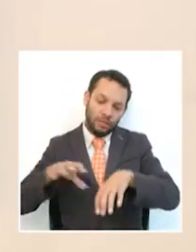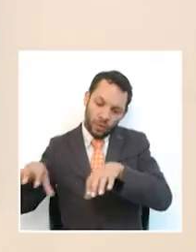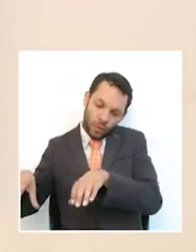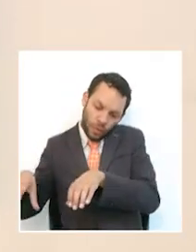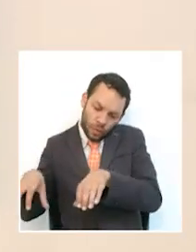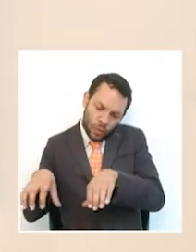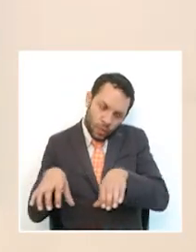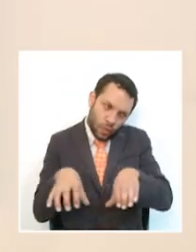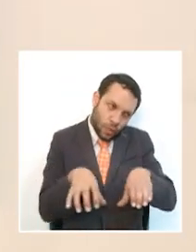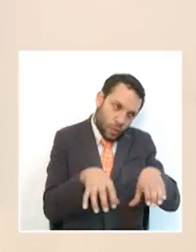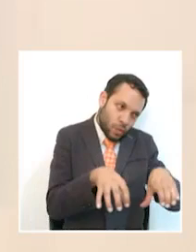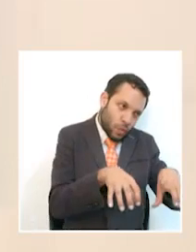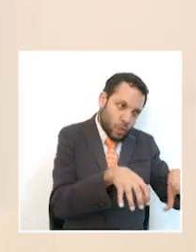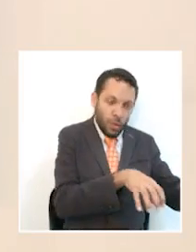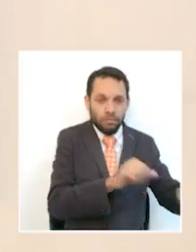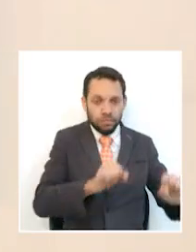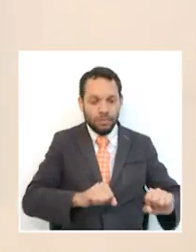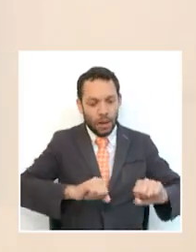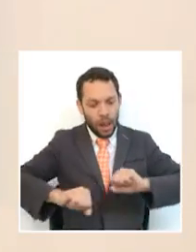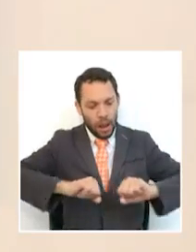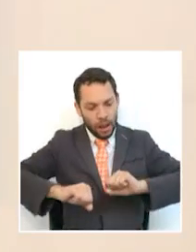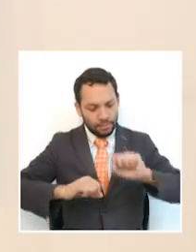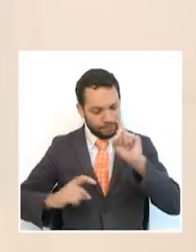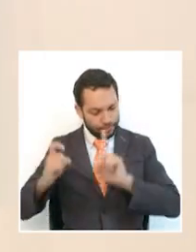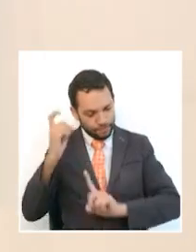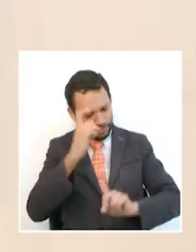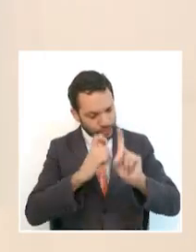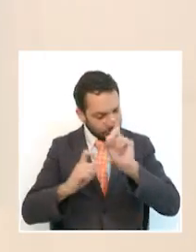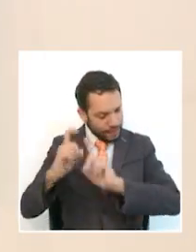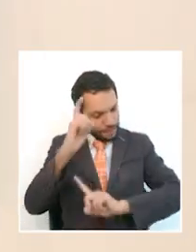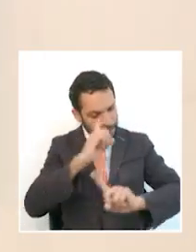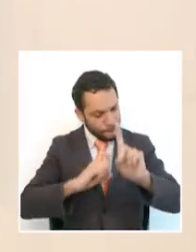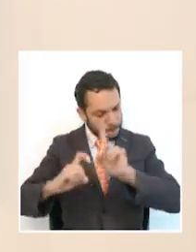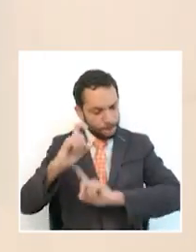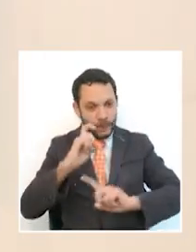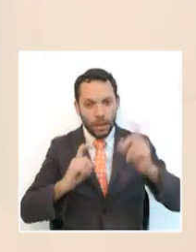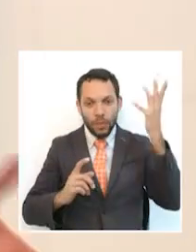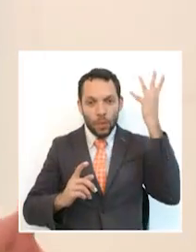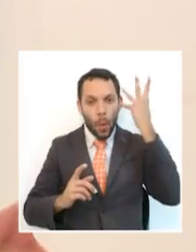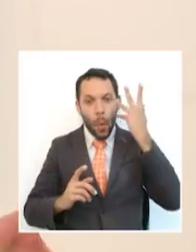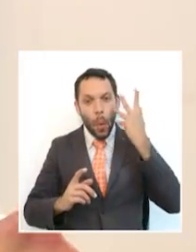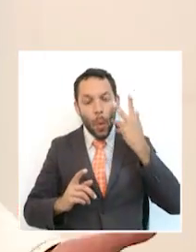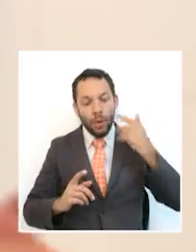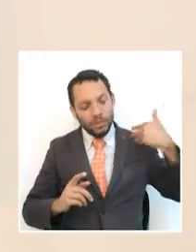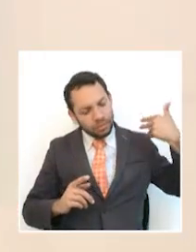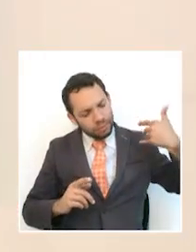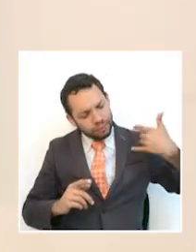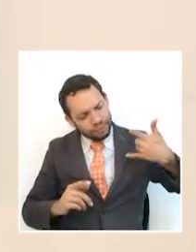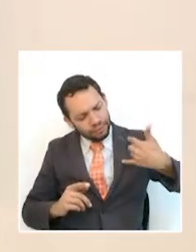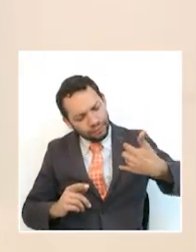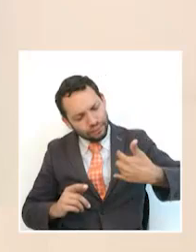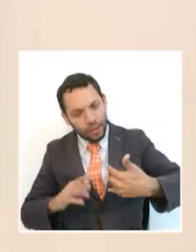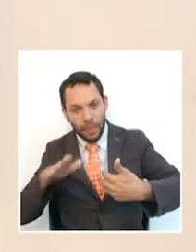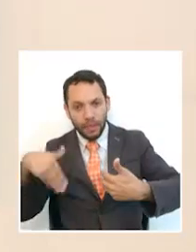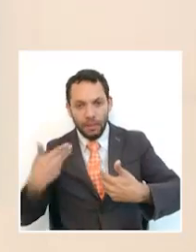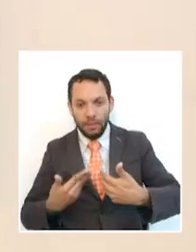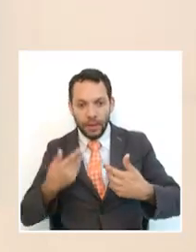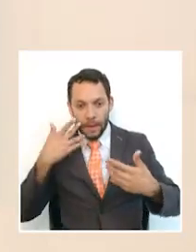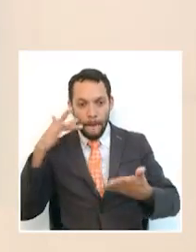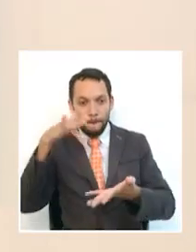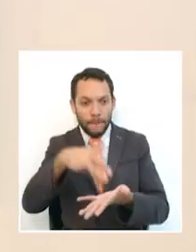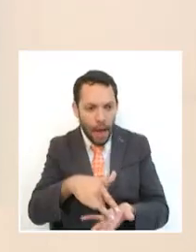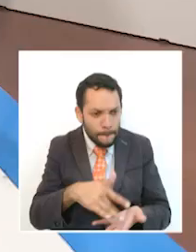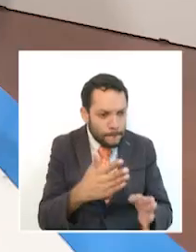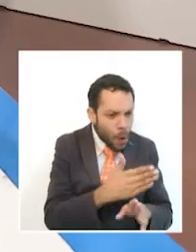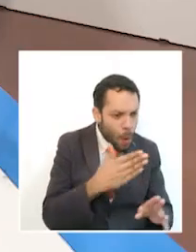a día porque claro las personas viven esto en su día a día pero después se tienen que enfrentar a la realidad a la realidad pero